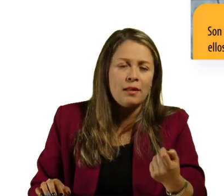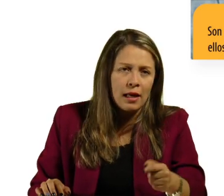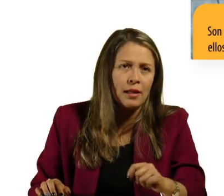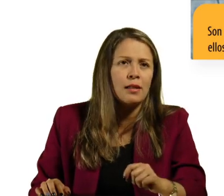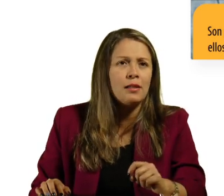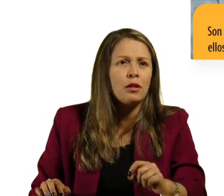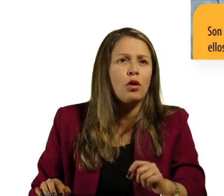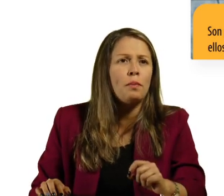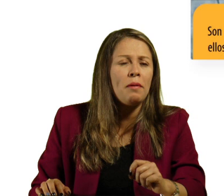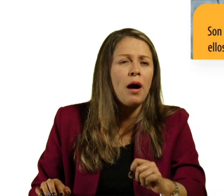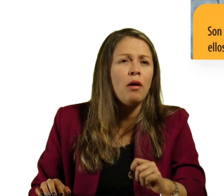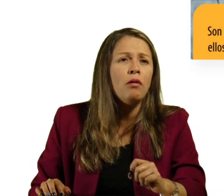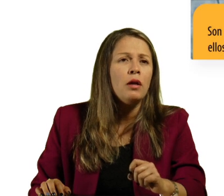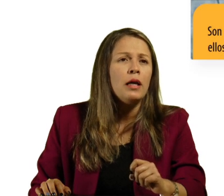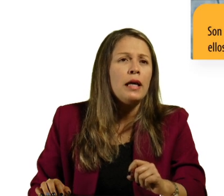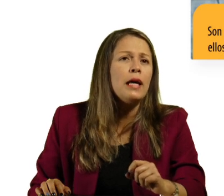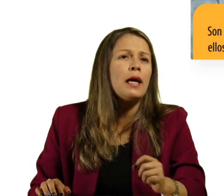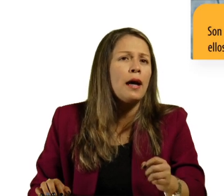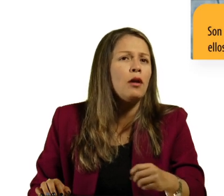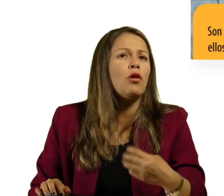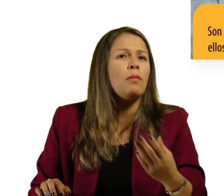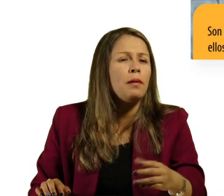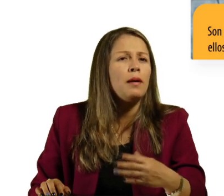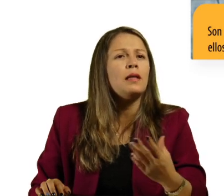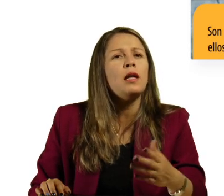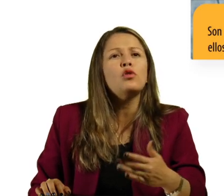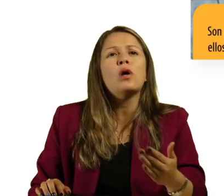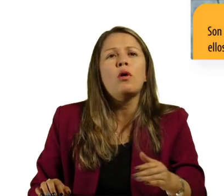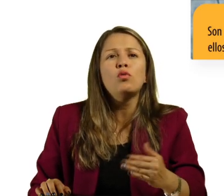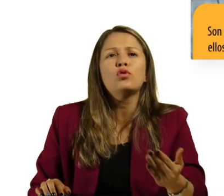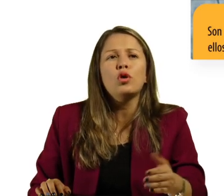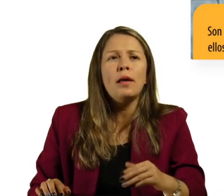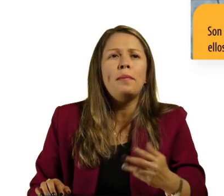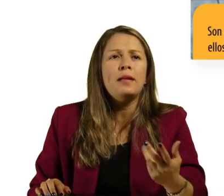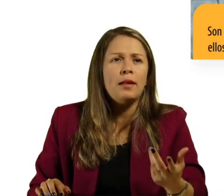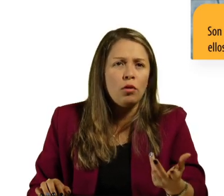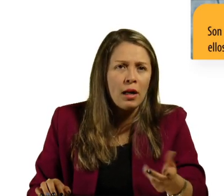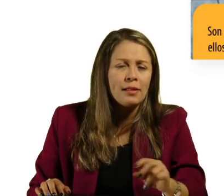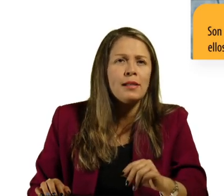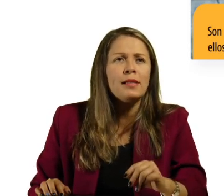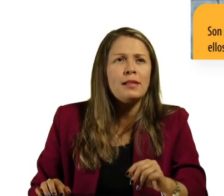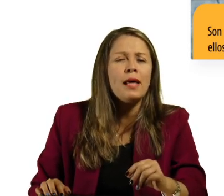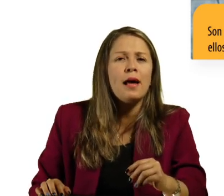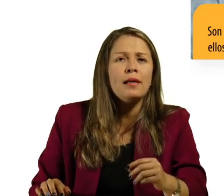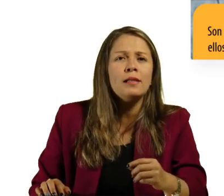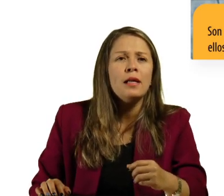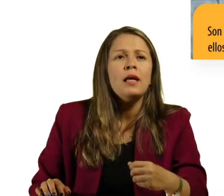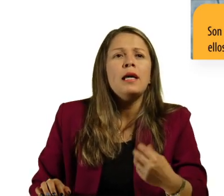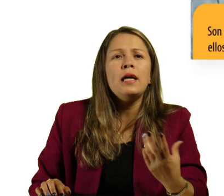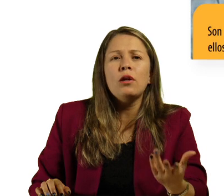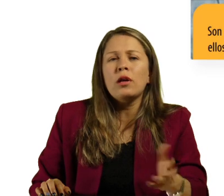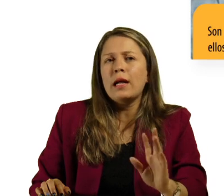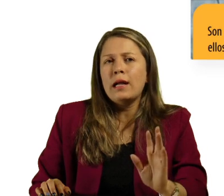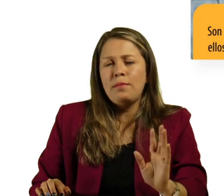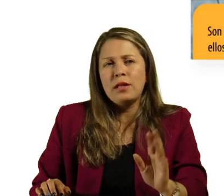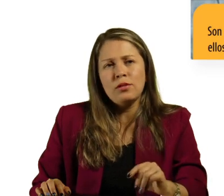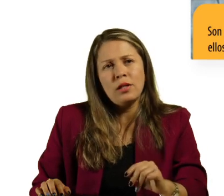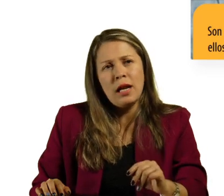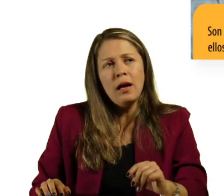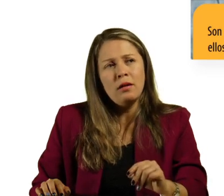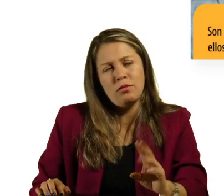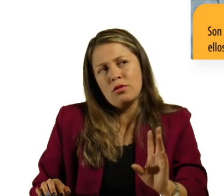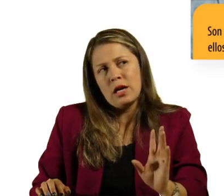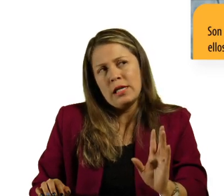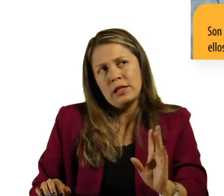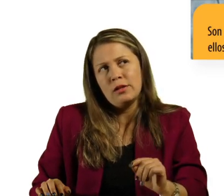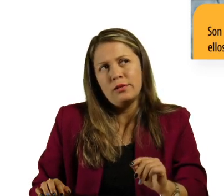en las entidades del sector privado y que normalmente los ajusto dependiendo las necesidades y los requerimientos de